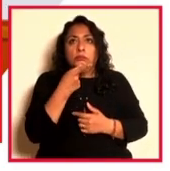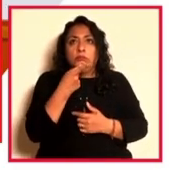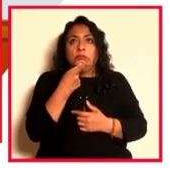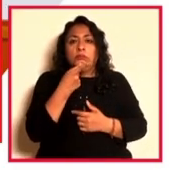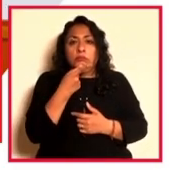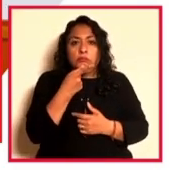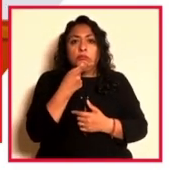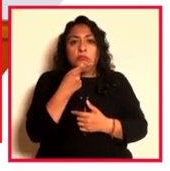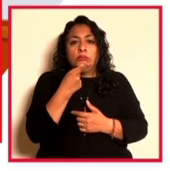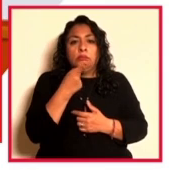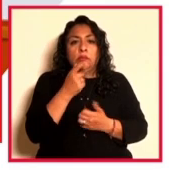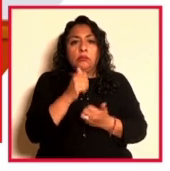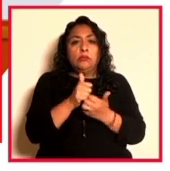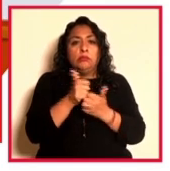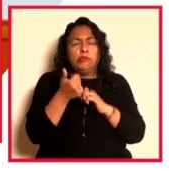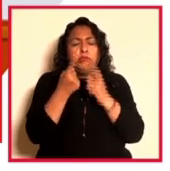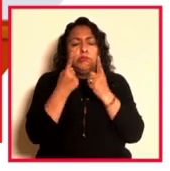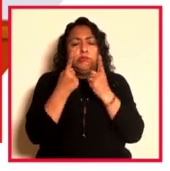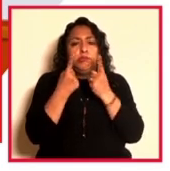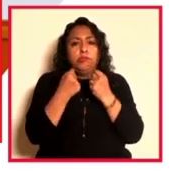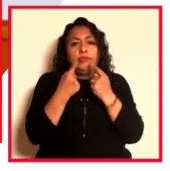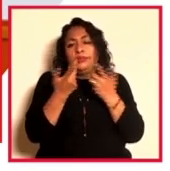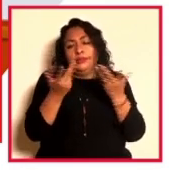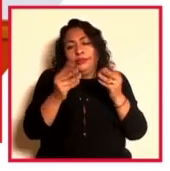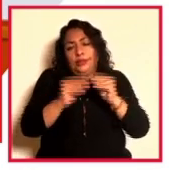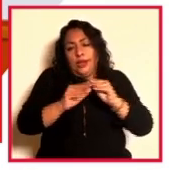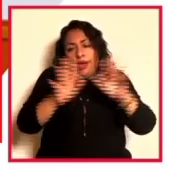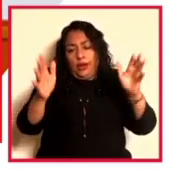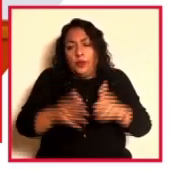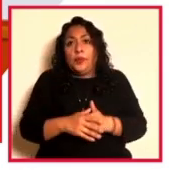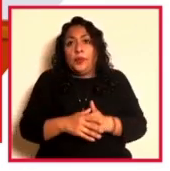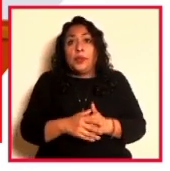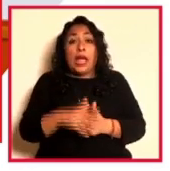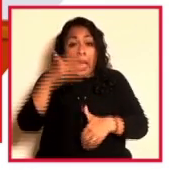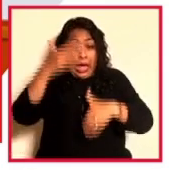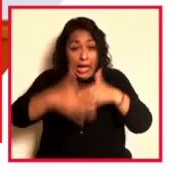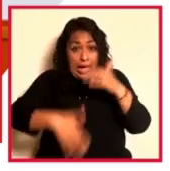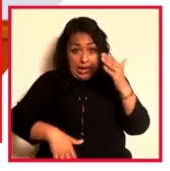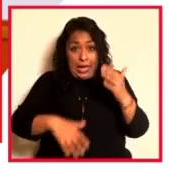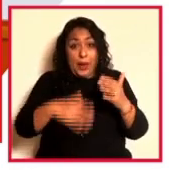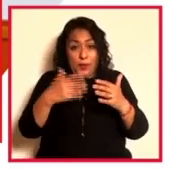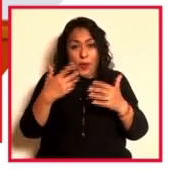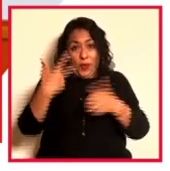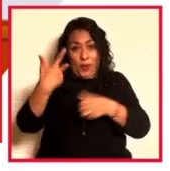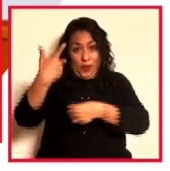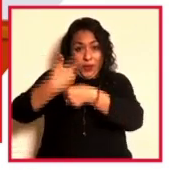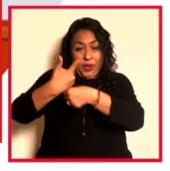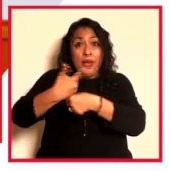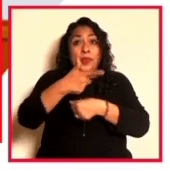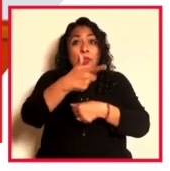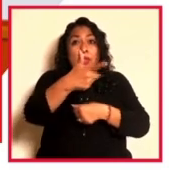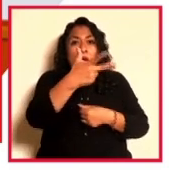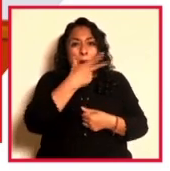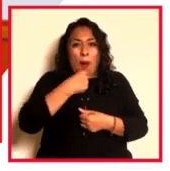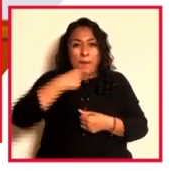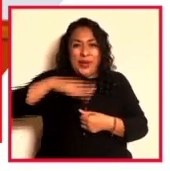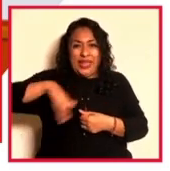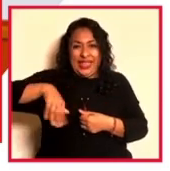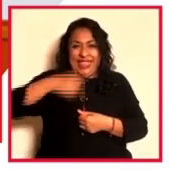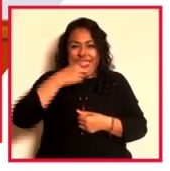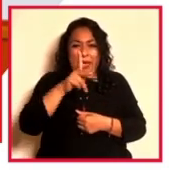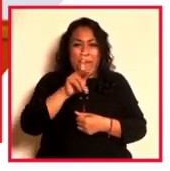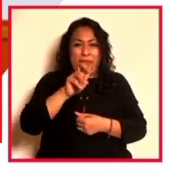a llorar típico cuando terminó el programa ese hombre del que te hablé hace un momento Pedro Campos